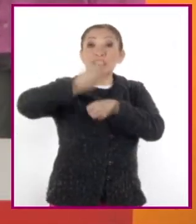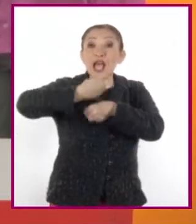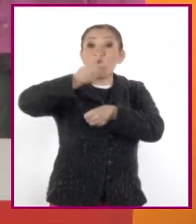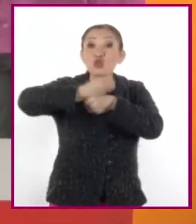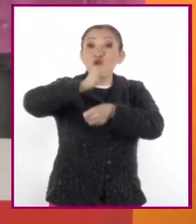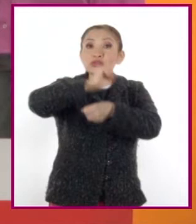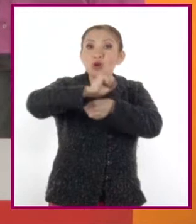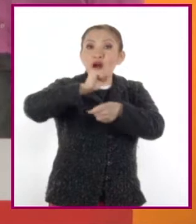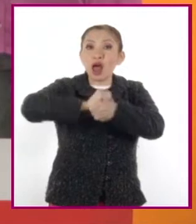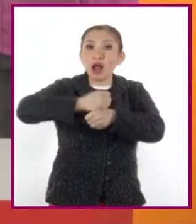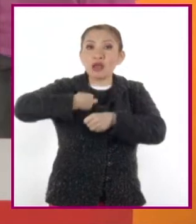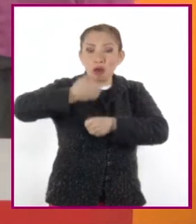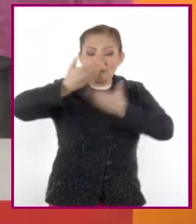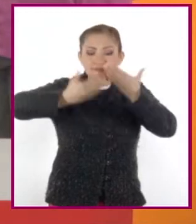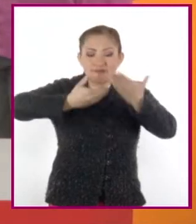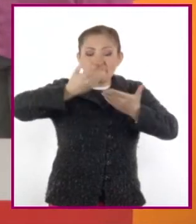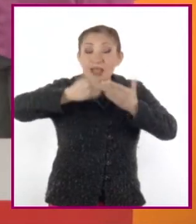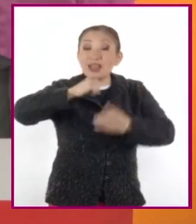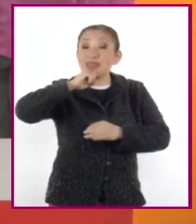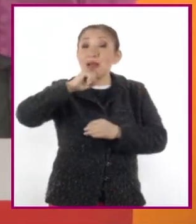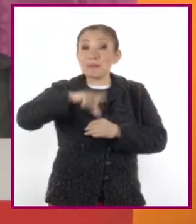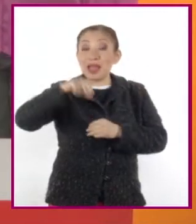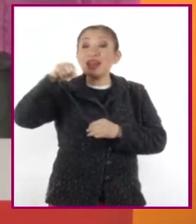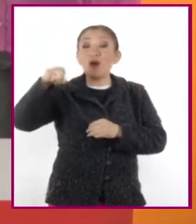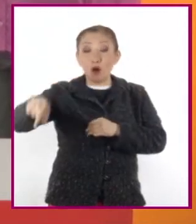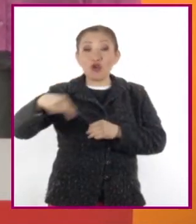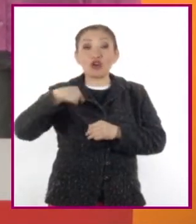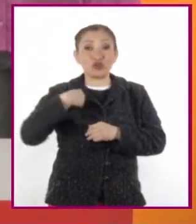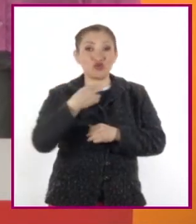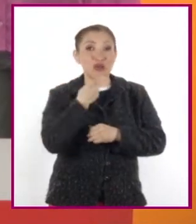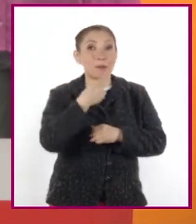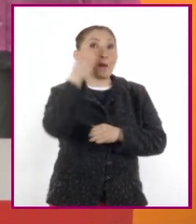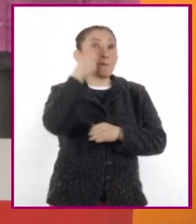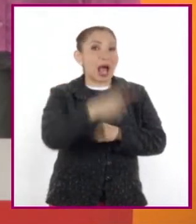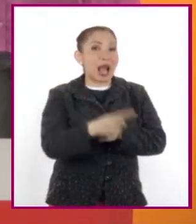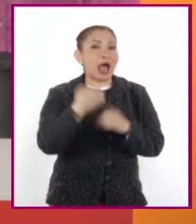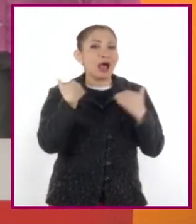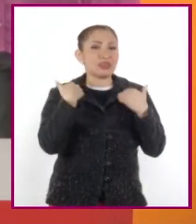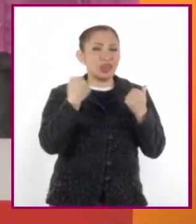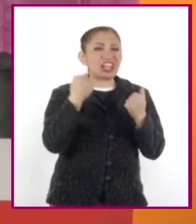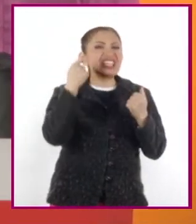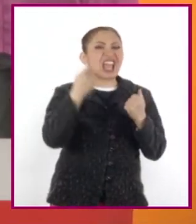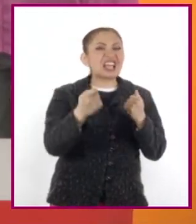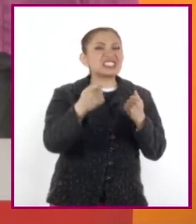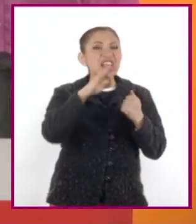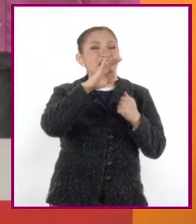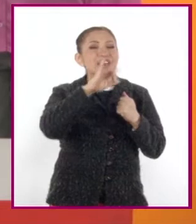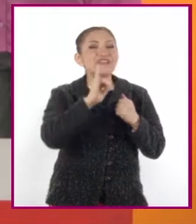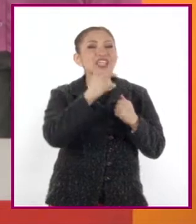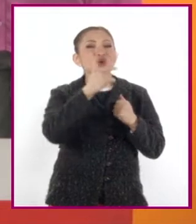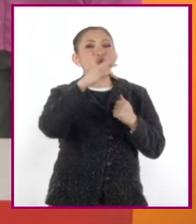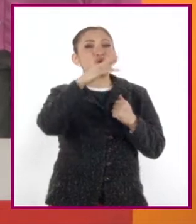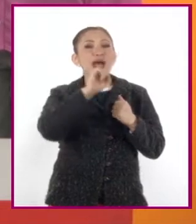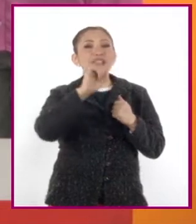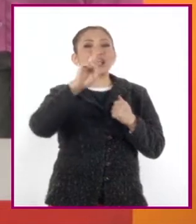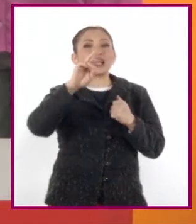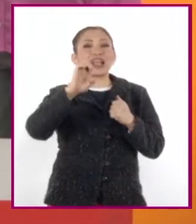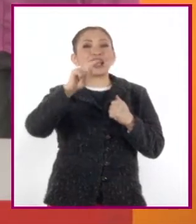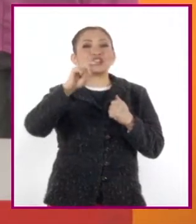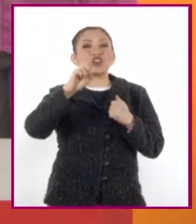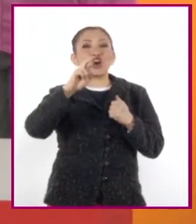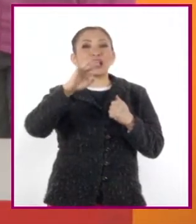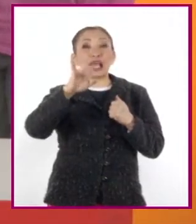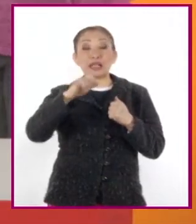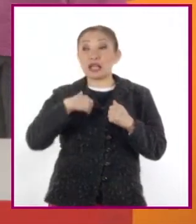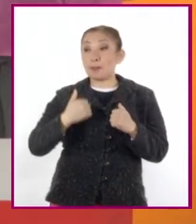de secundaria y además fue uno de los que utilizamos para comprender las figuras retóricas. Aprovecho para